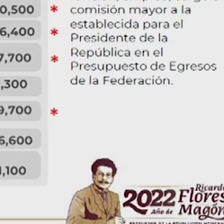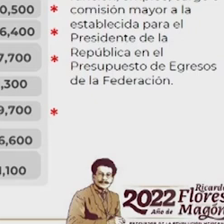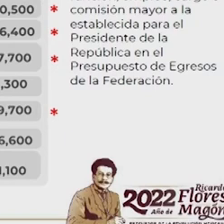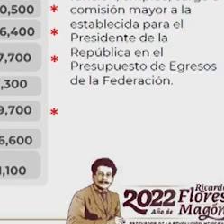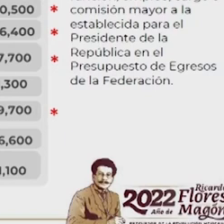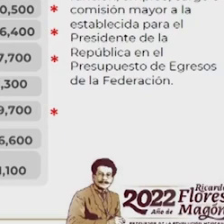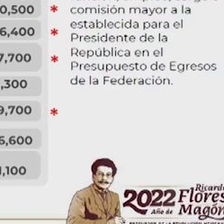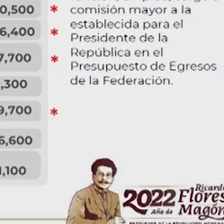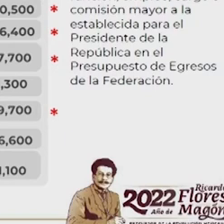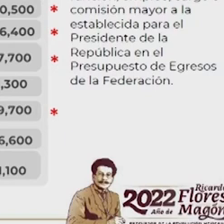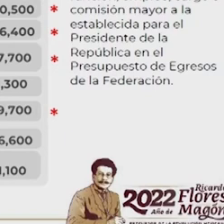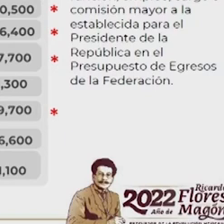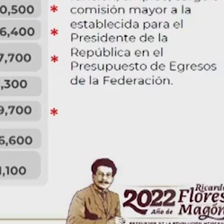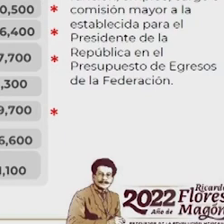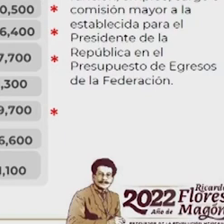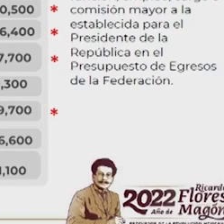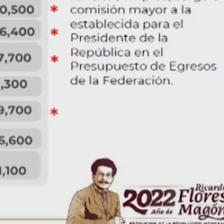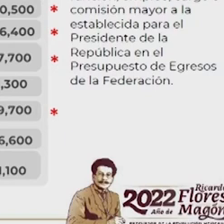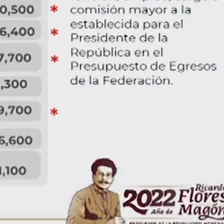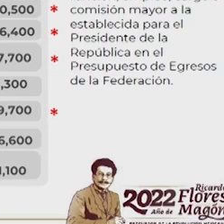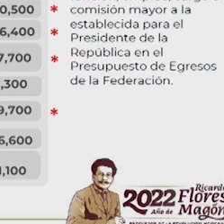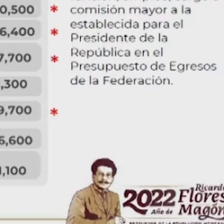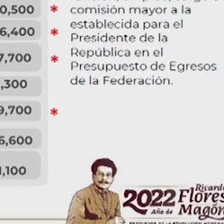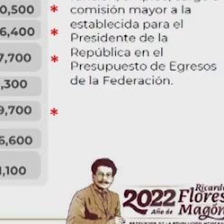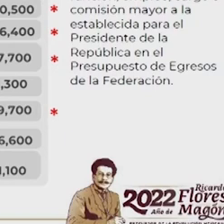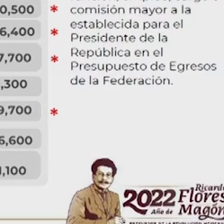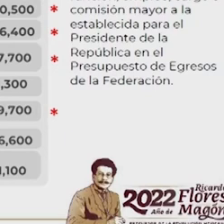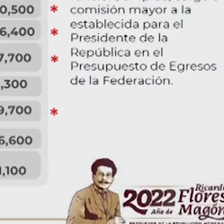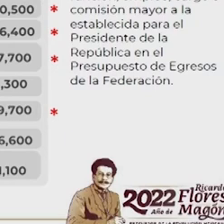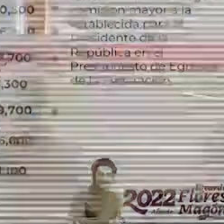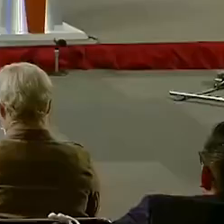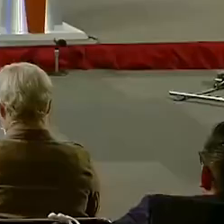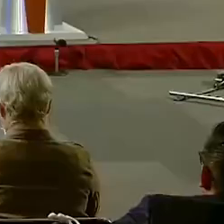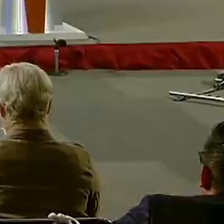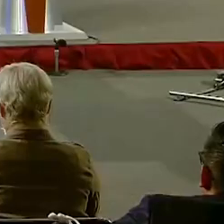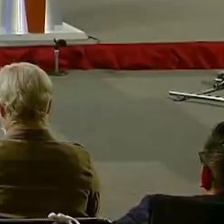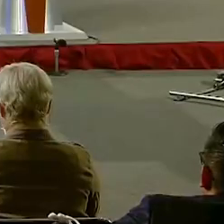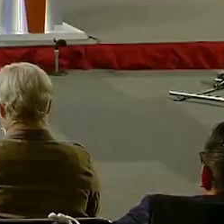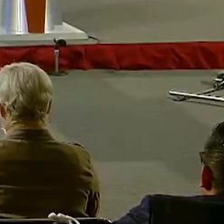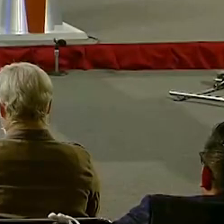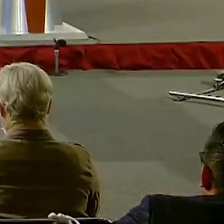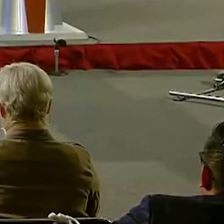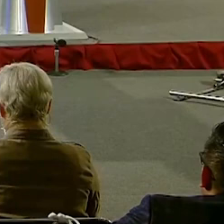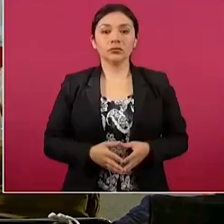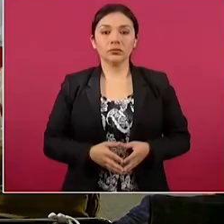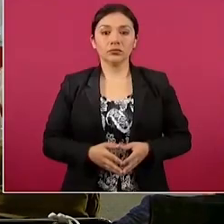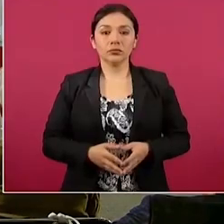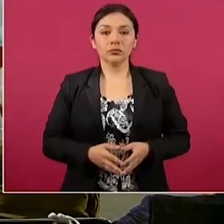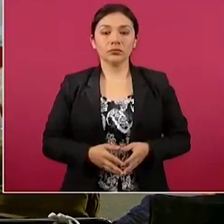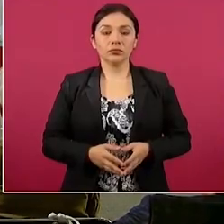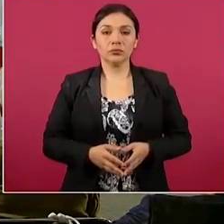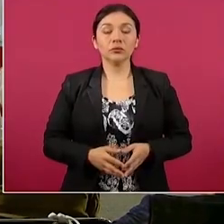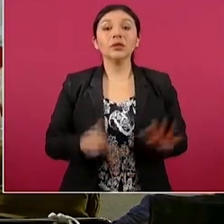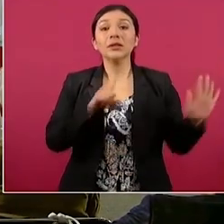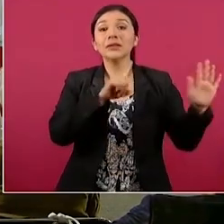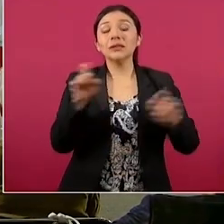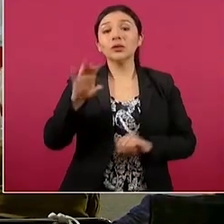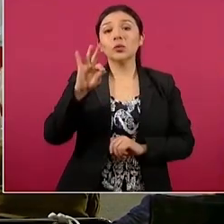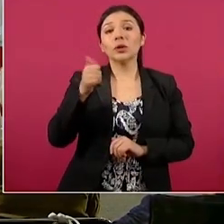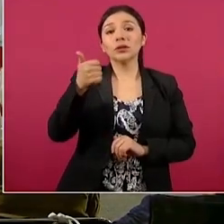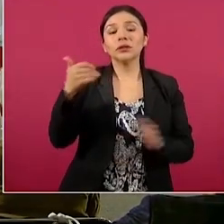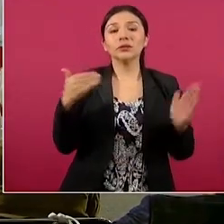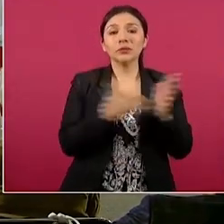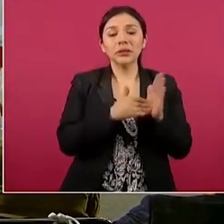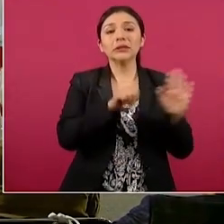149 mil 700 del INEGI, la titular, 146 mil 600,